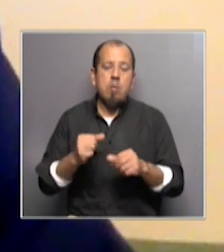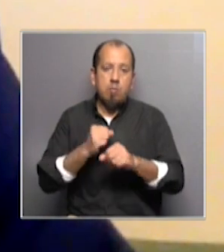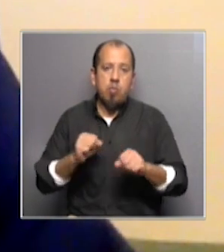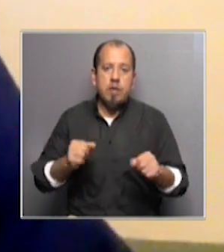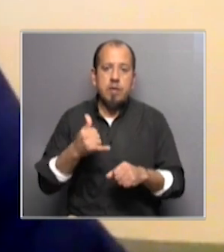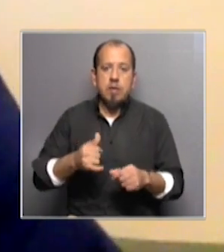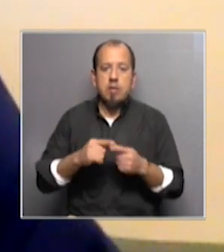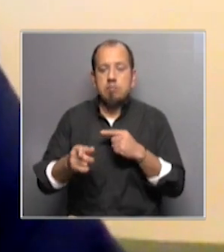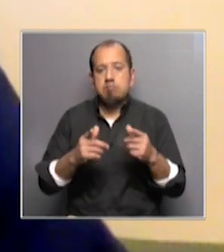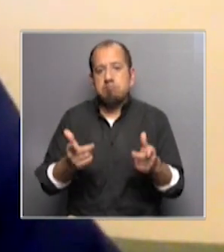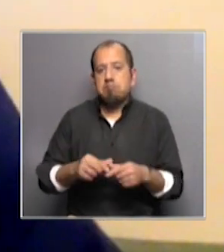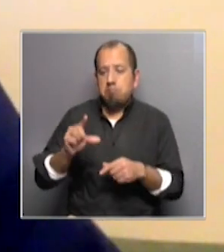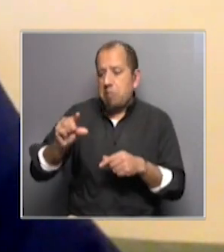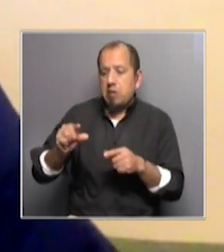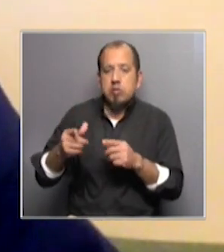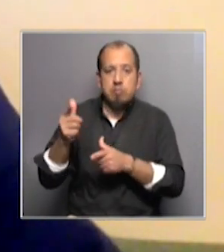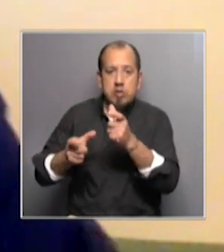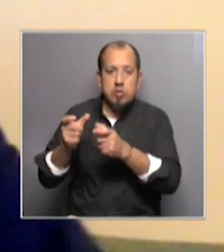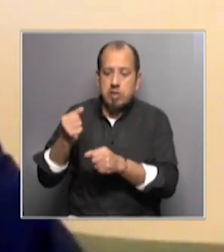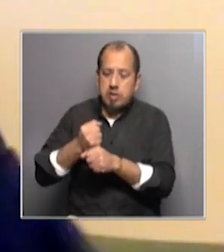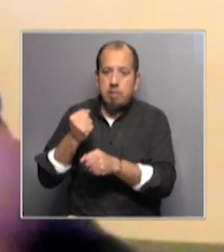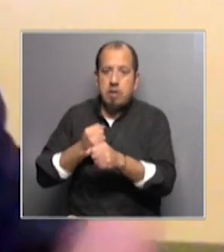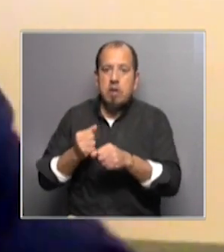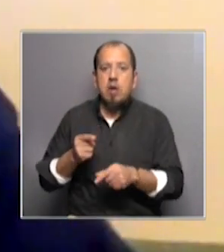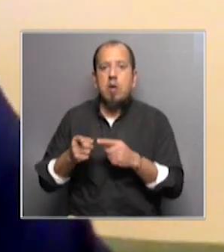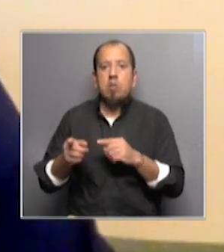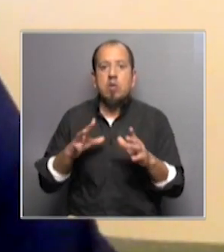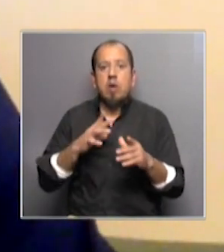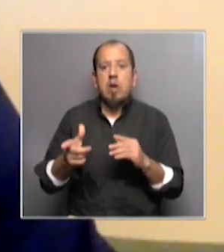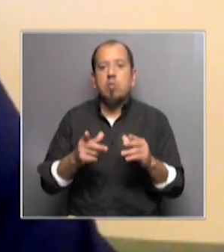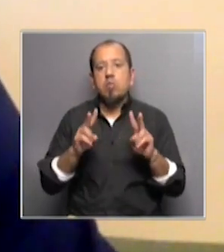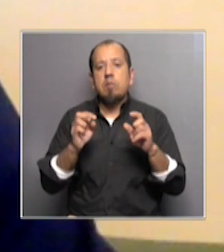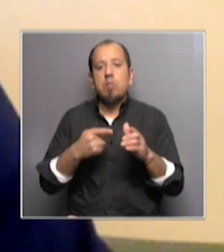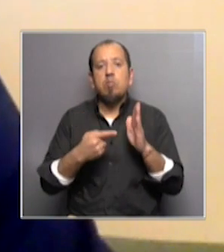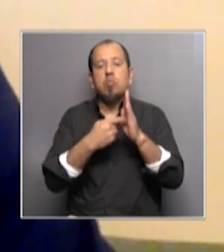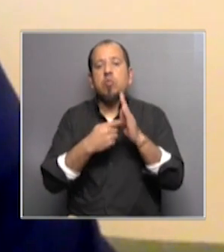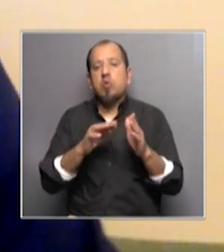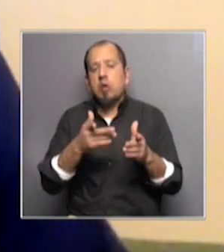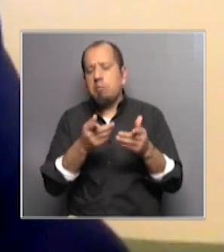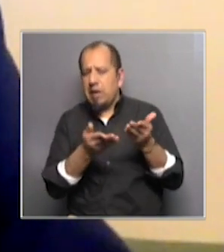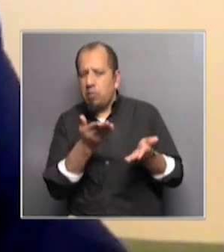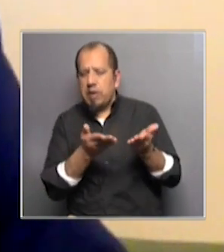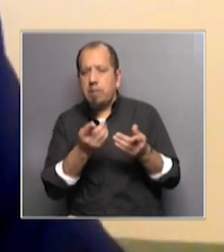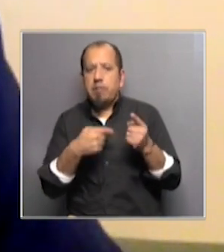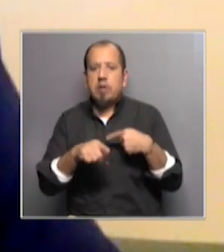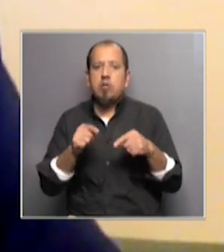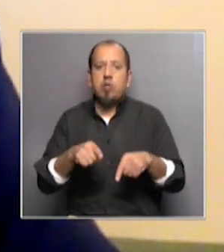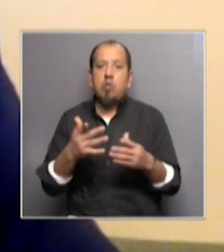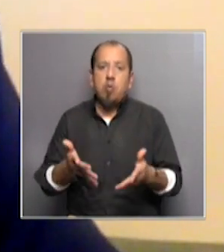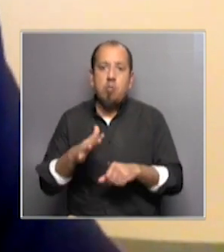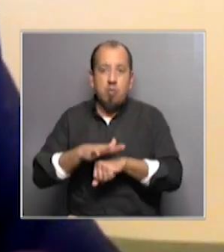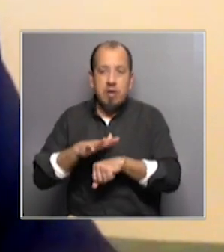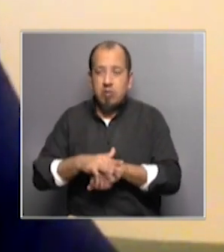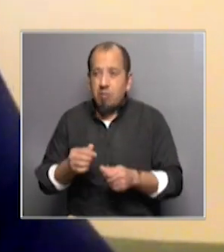tener menos empleados en junio de 2023, cuando tenemos el punto de referencia, ¿sí?, y no estar pasando por un mal momento.